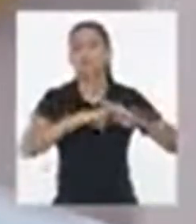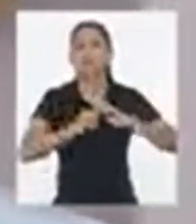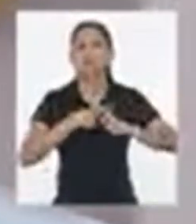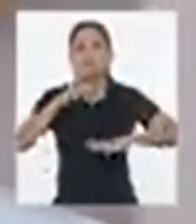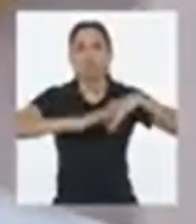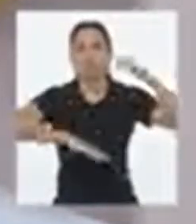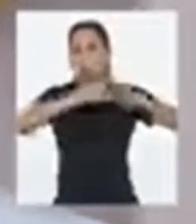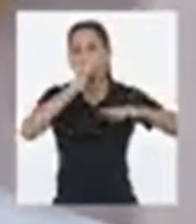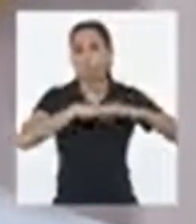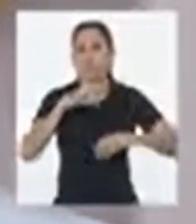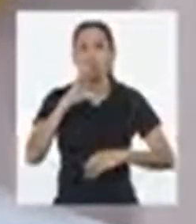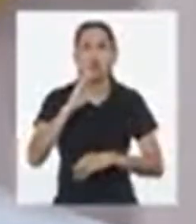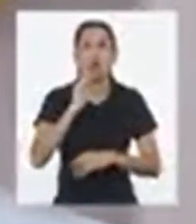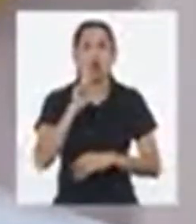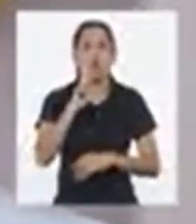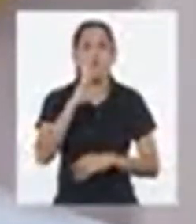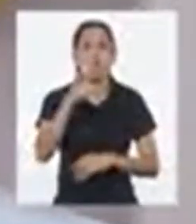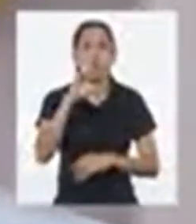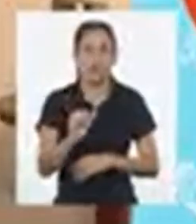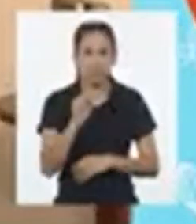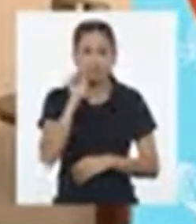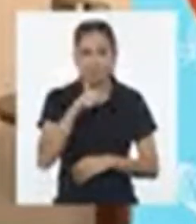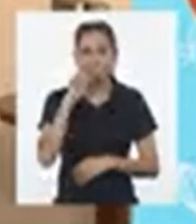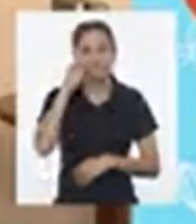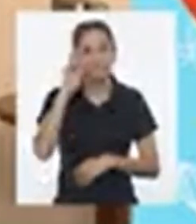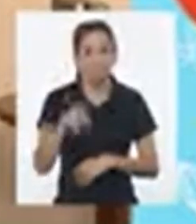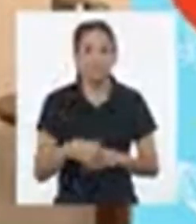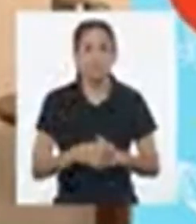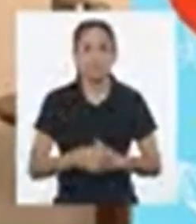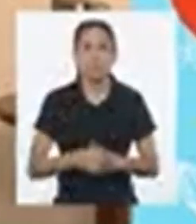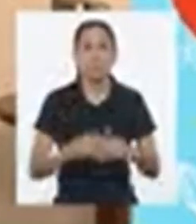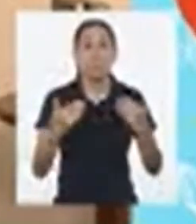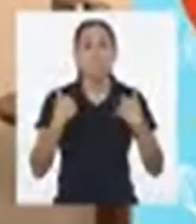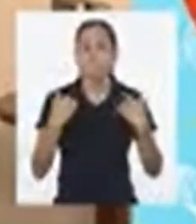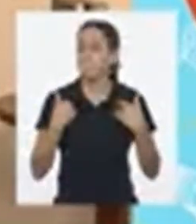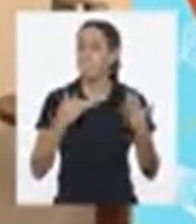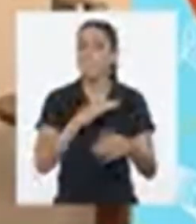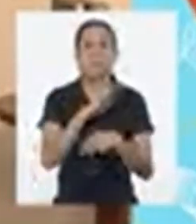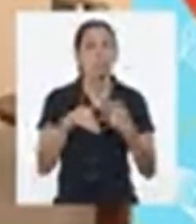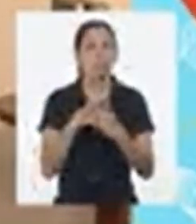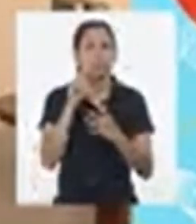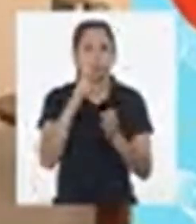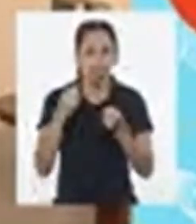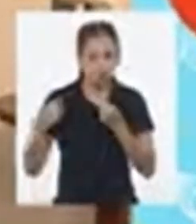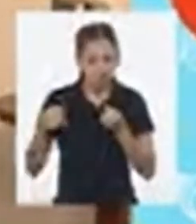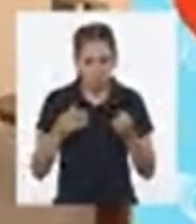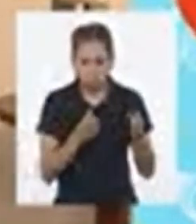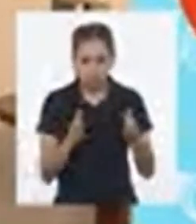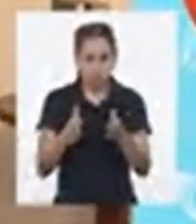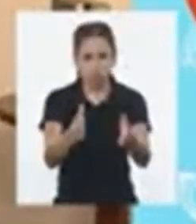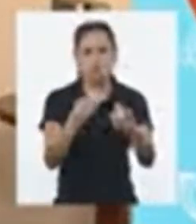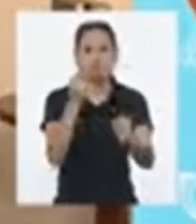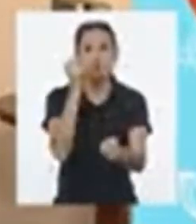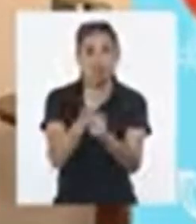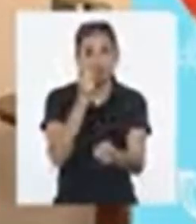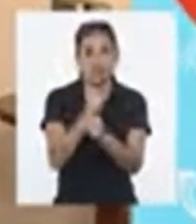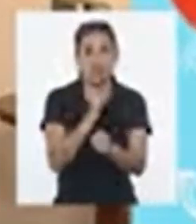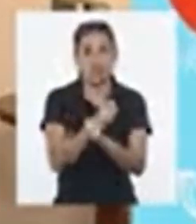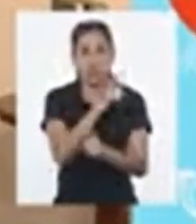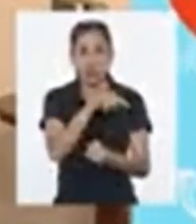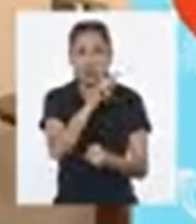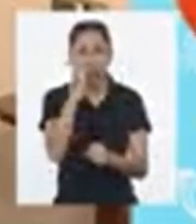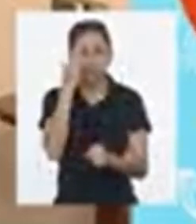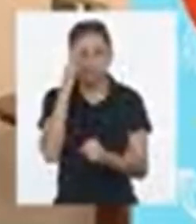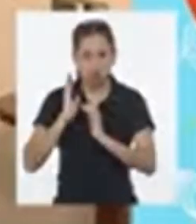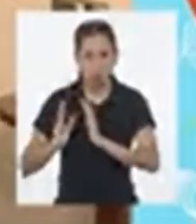la construcción de colcas. Efectivamente, tenían todo un sistema de trabajo que